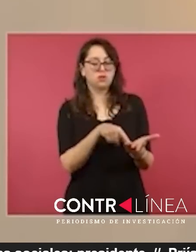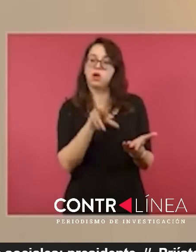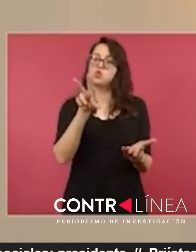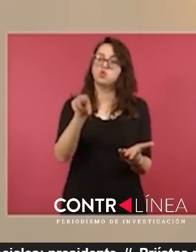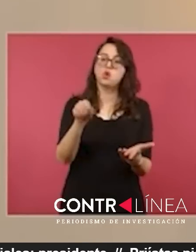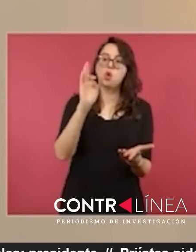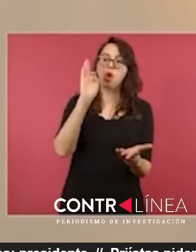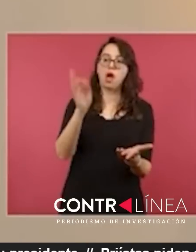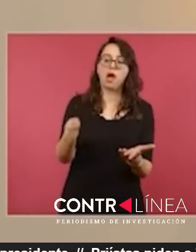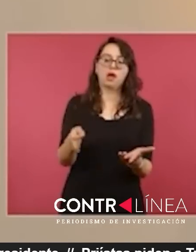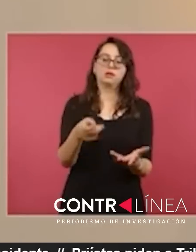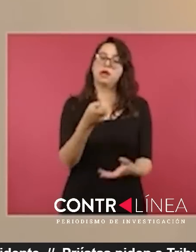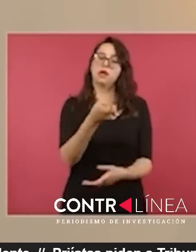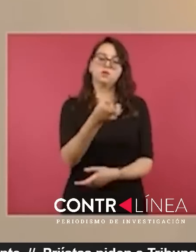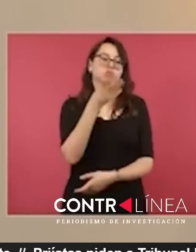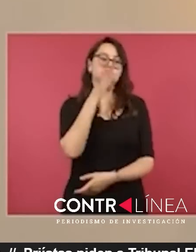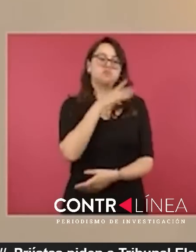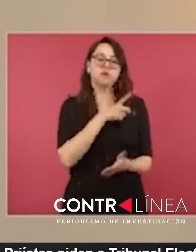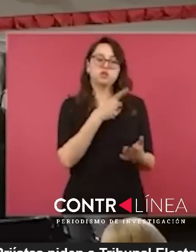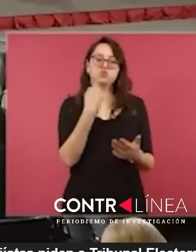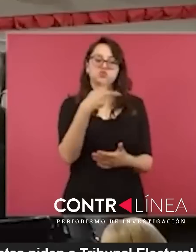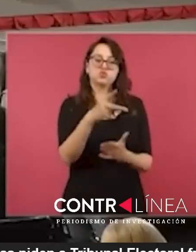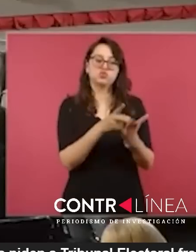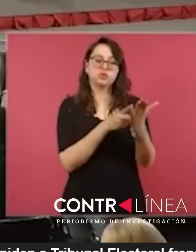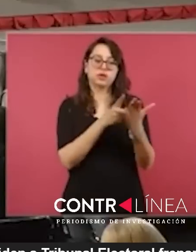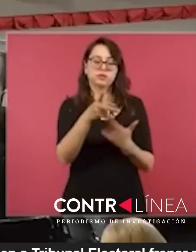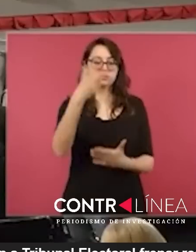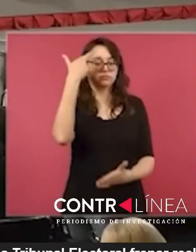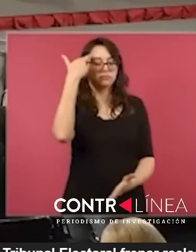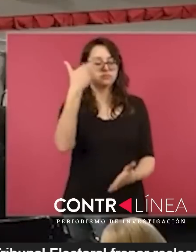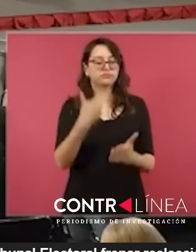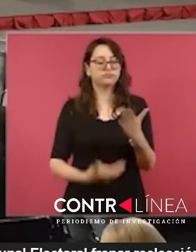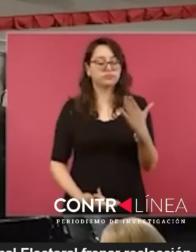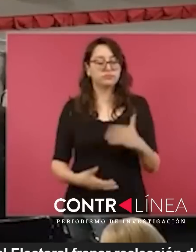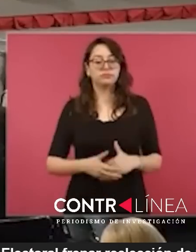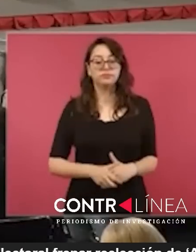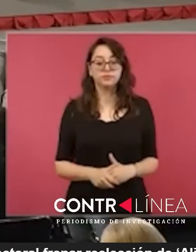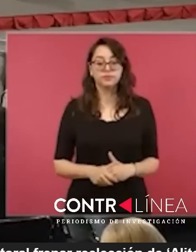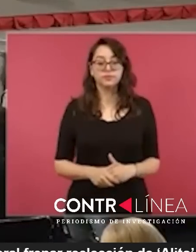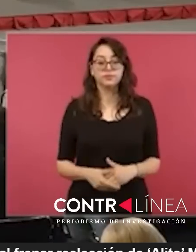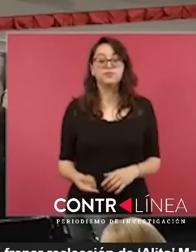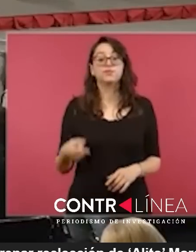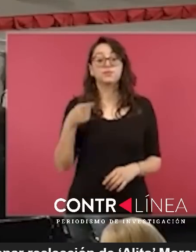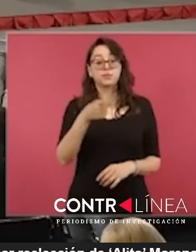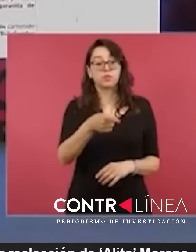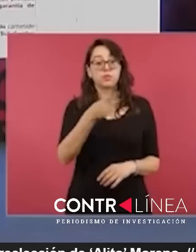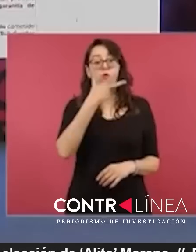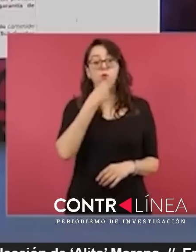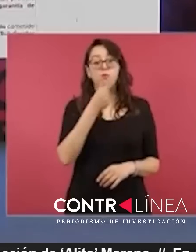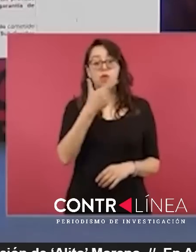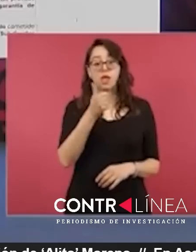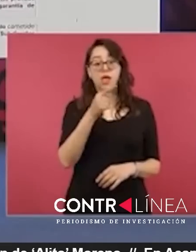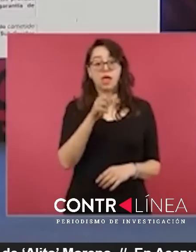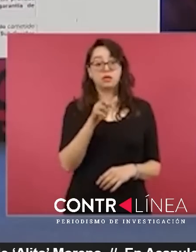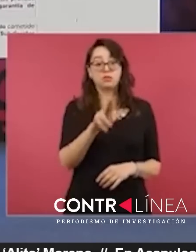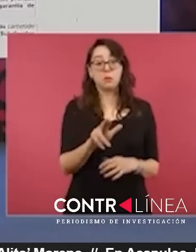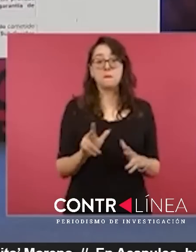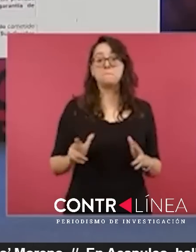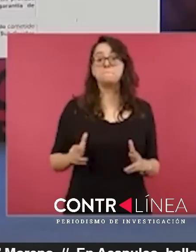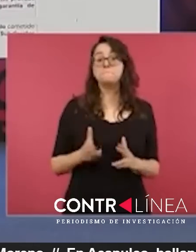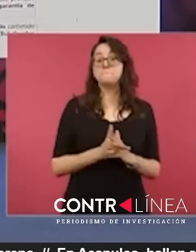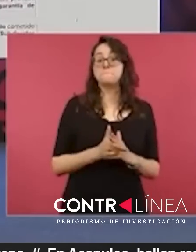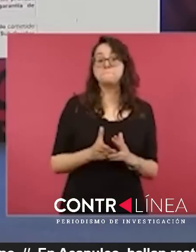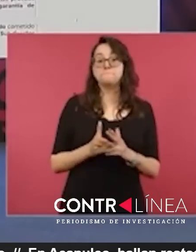su garantía de audiencia y defensa. Este es el caso en el que se acusa de homicidio a Héctor N.,